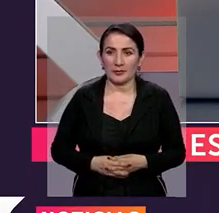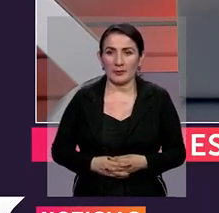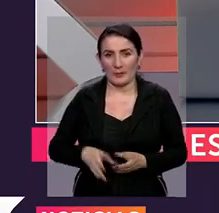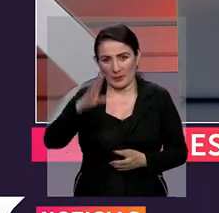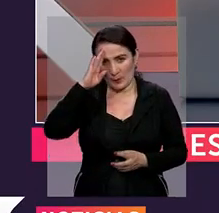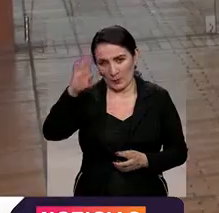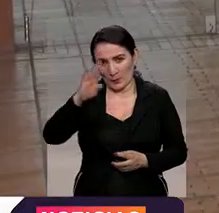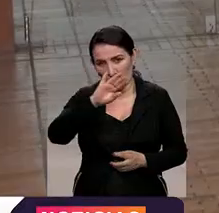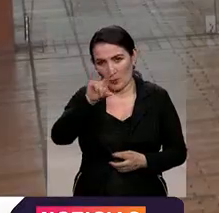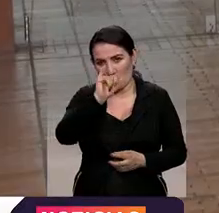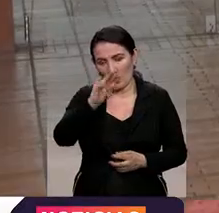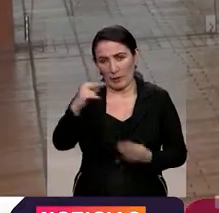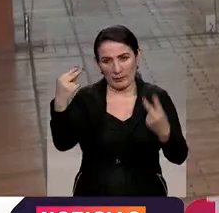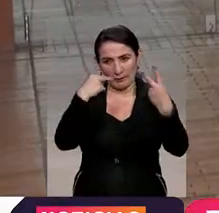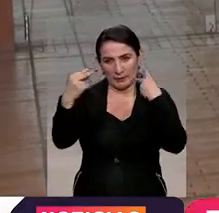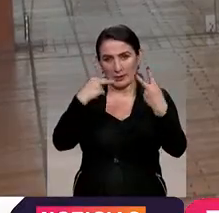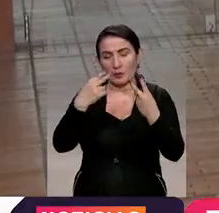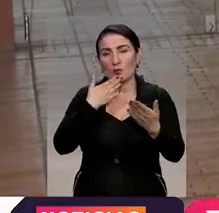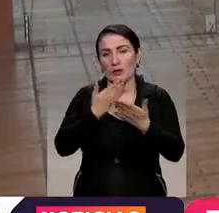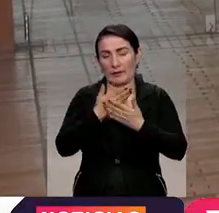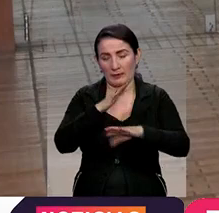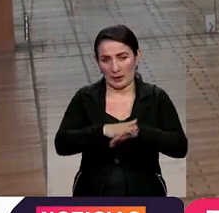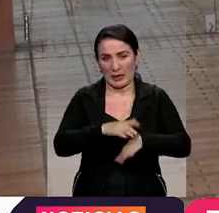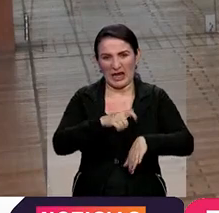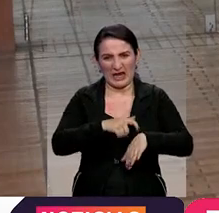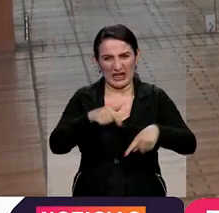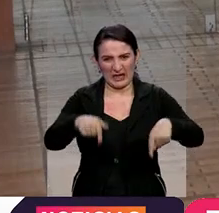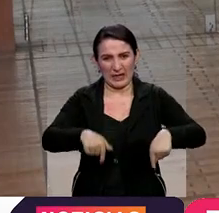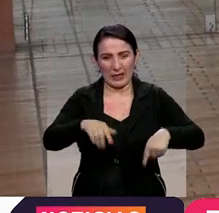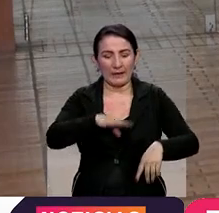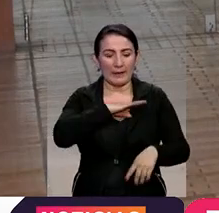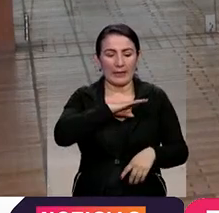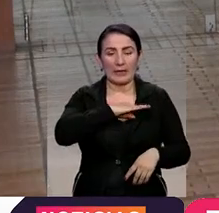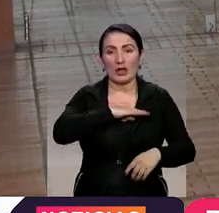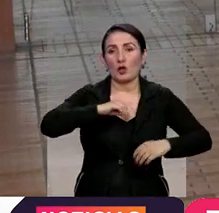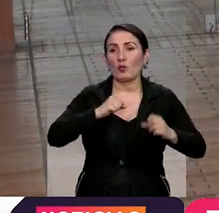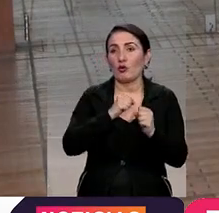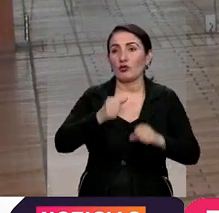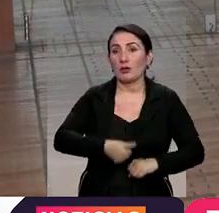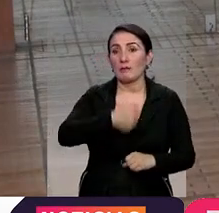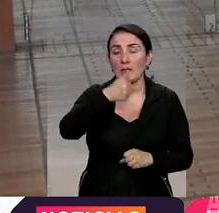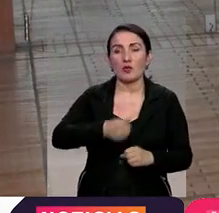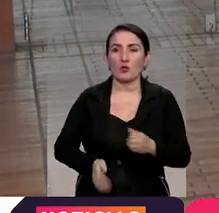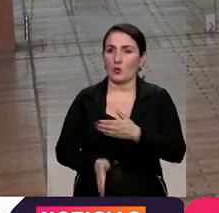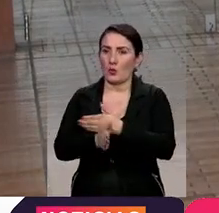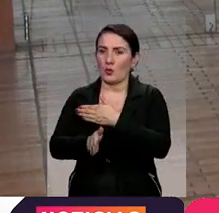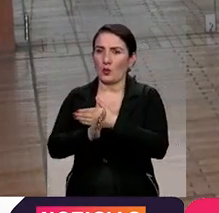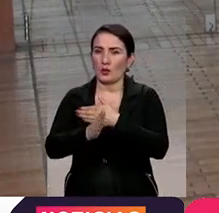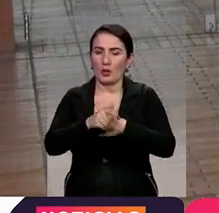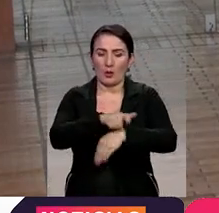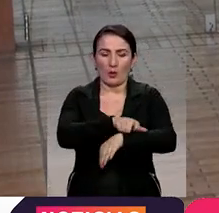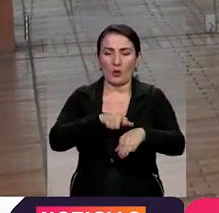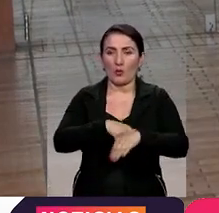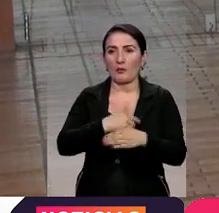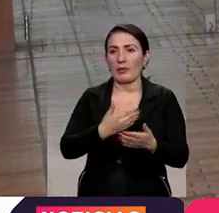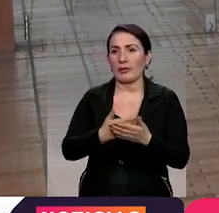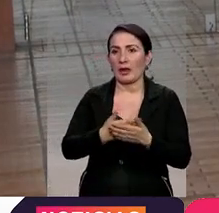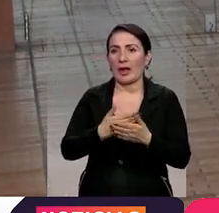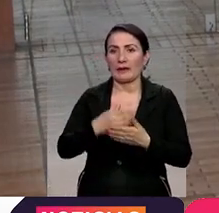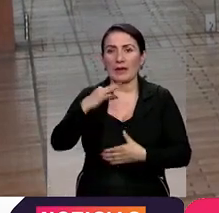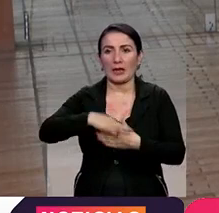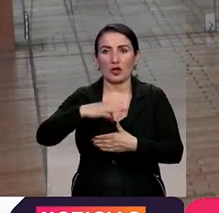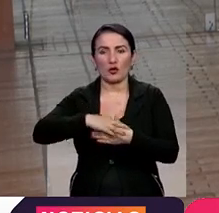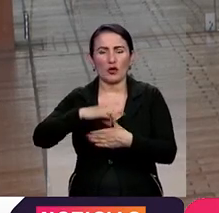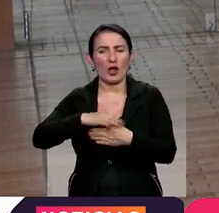Hola, Juan y televidentes, buenas tardes. Pues así es, a esta hora nos encontramos desde la Alcaldía Mayor de Bogotá, donde continúa este Comité de Garantías